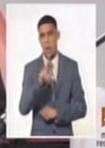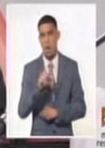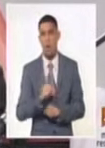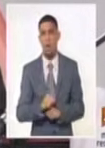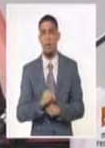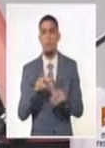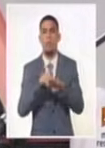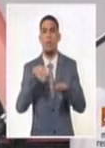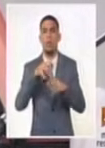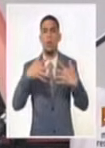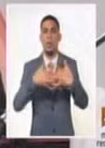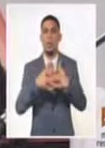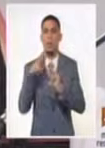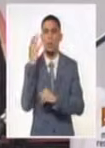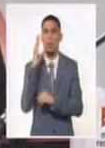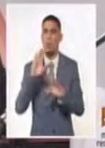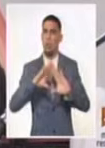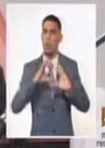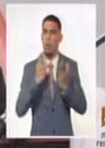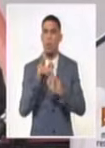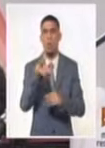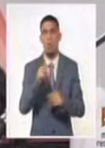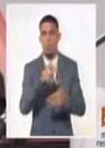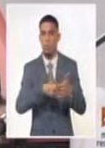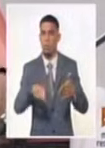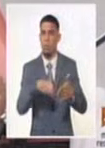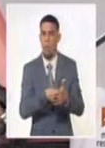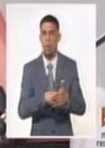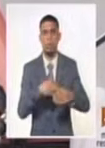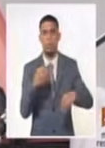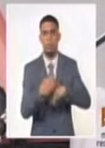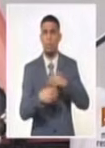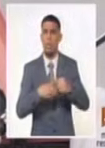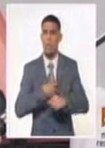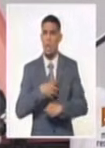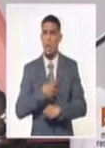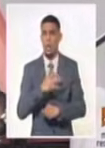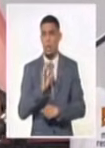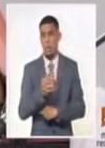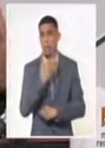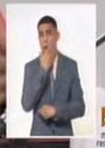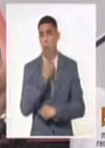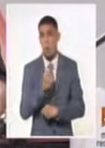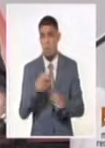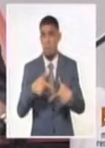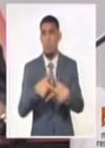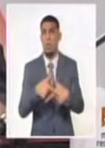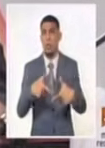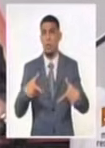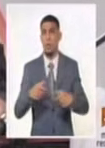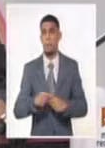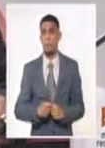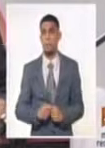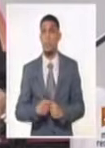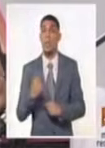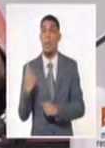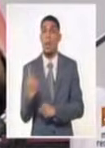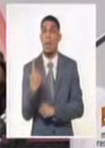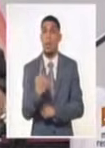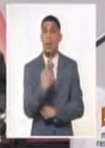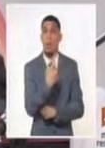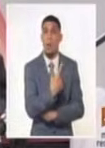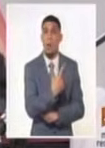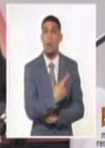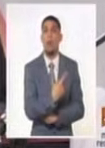que todos forman también pues jóvenes universitarios en nuestro país, y cada cual, de acuerdo a sus